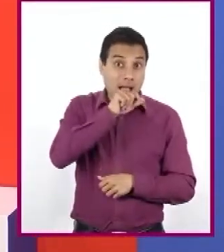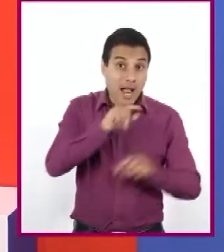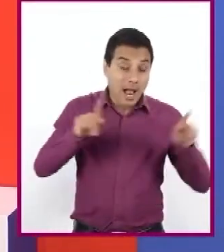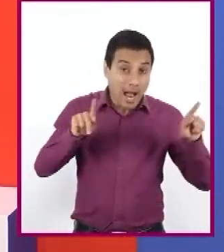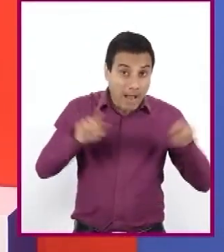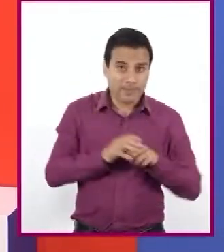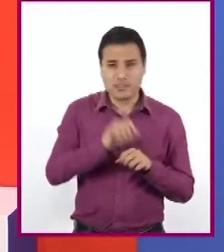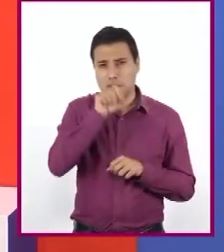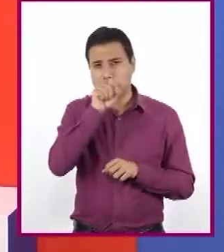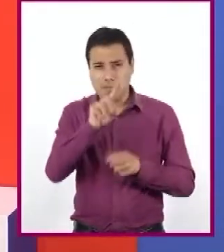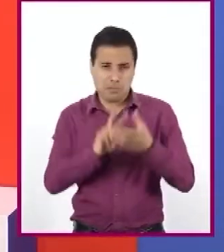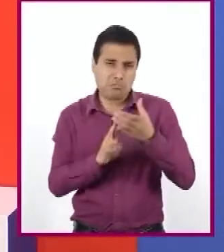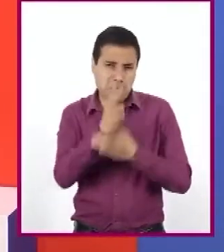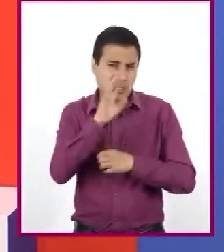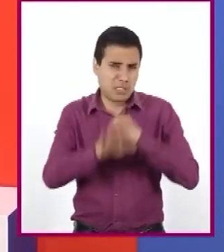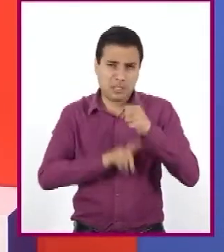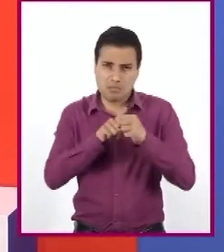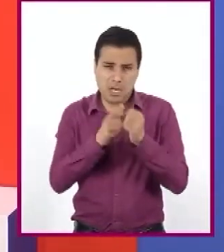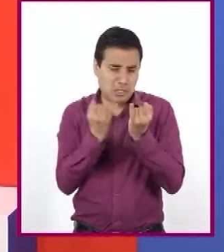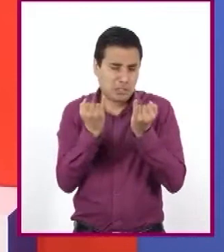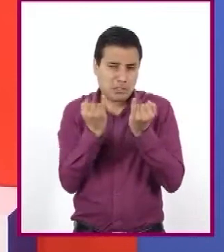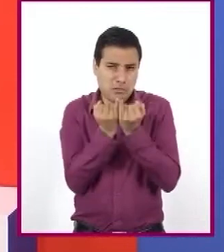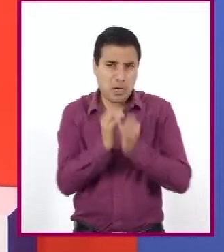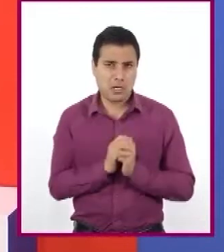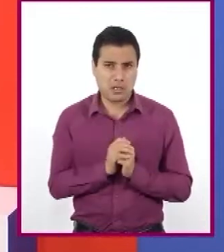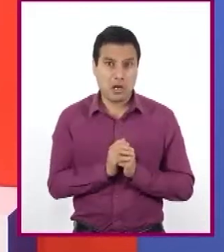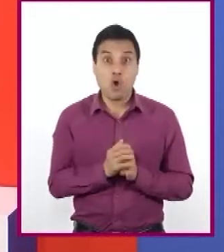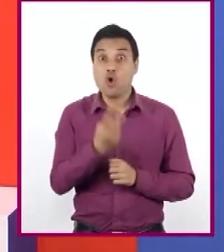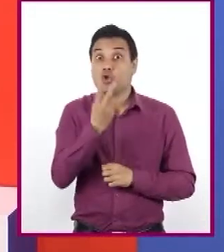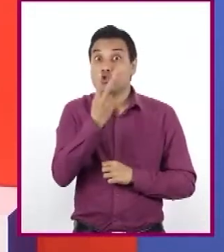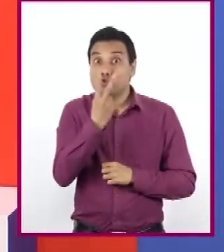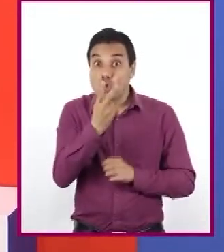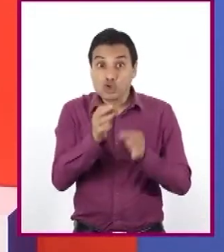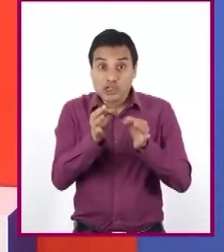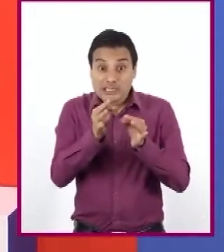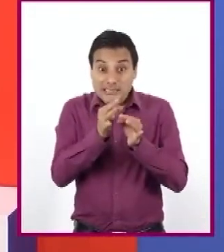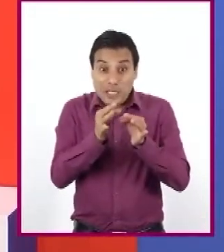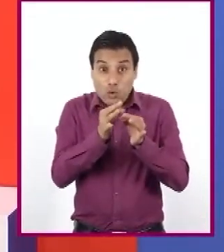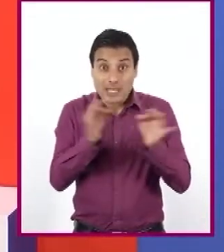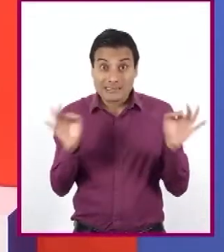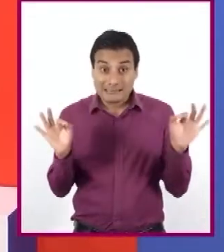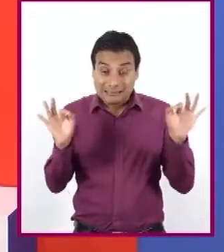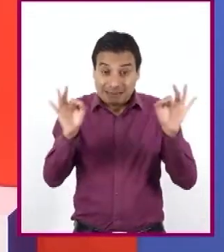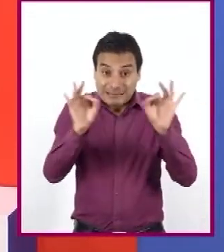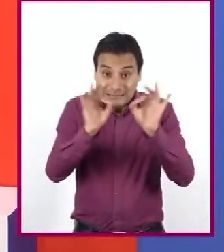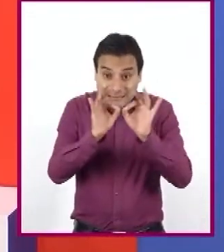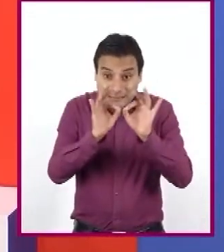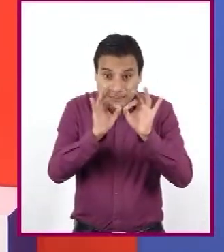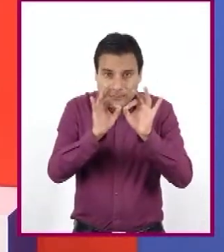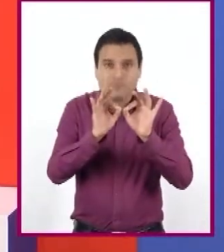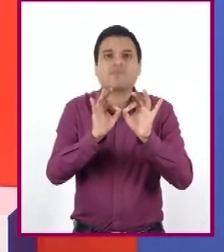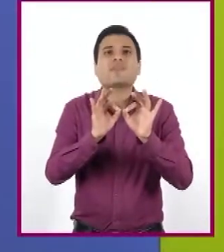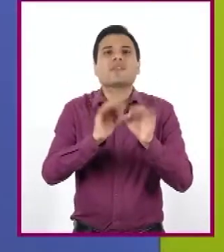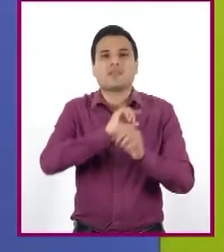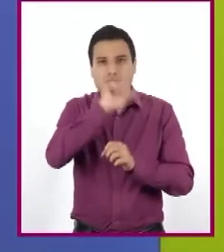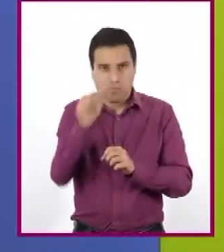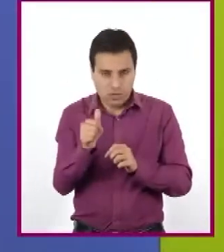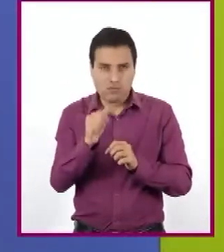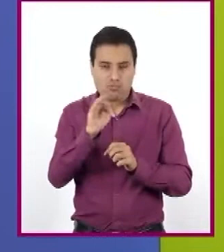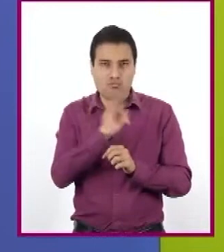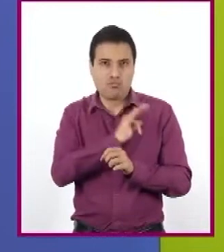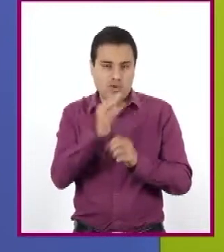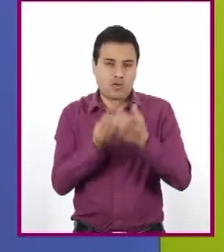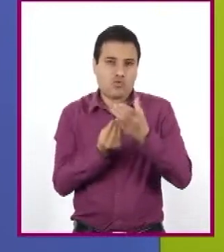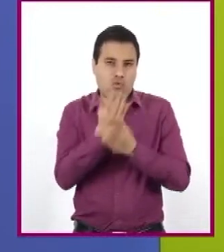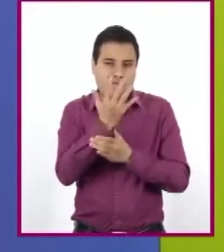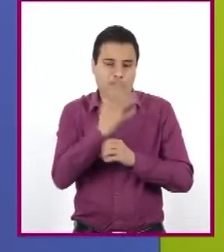se reproducen de esta manera, en la que se combinan dos células sexuales o gametos, incluyendo nuestra especie.